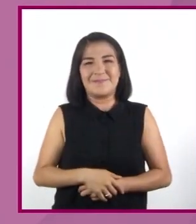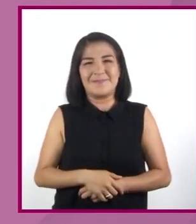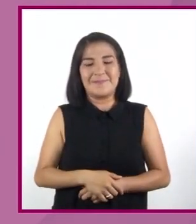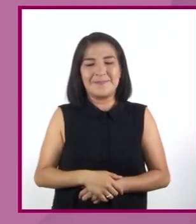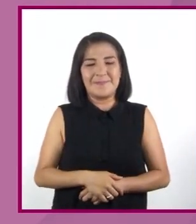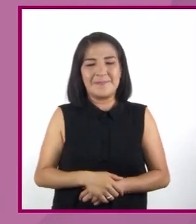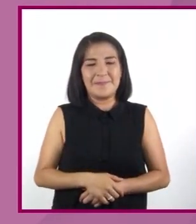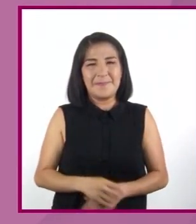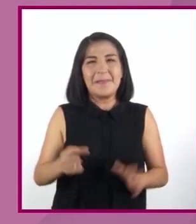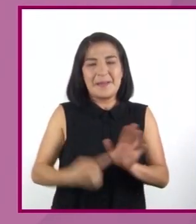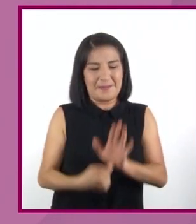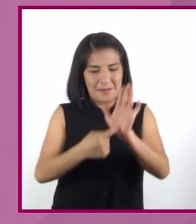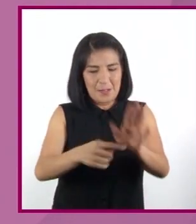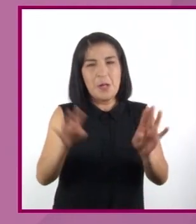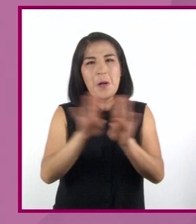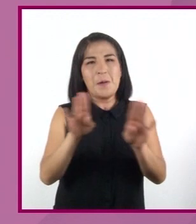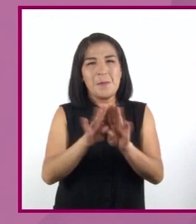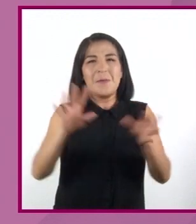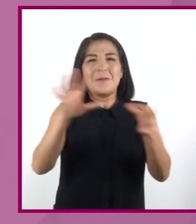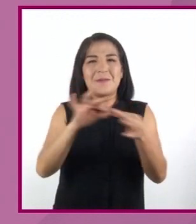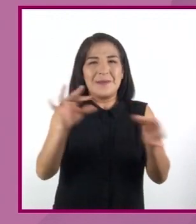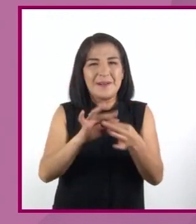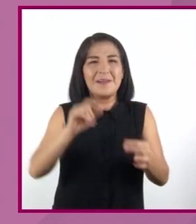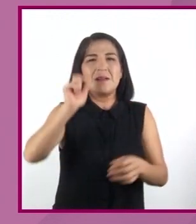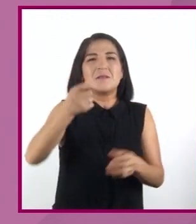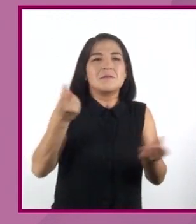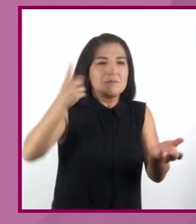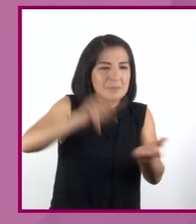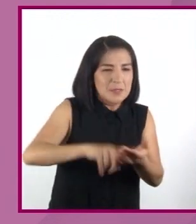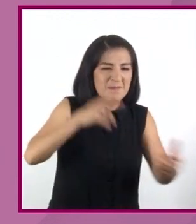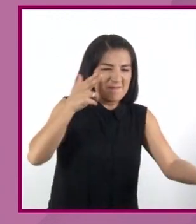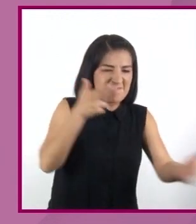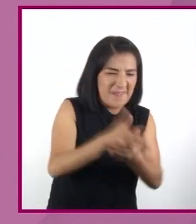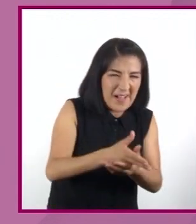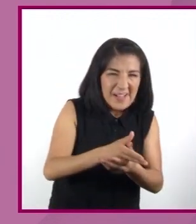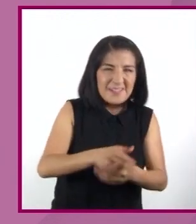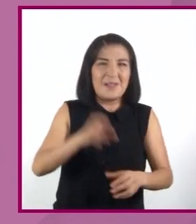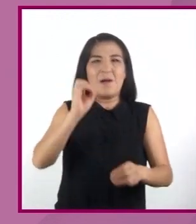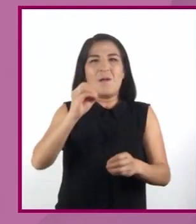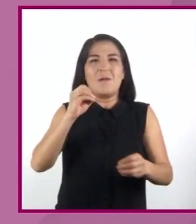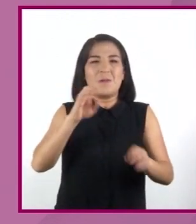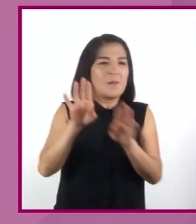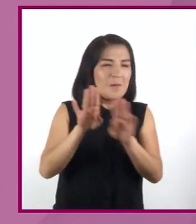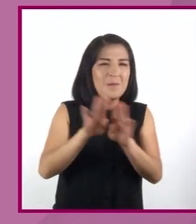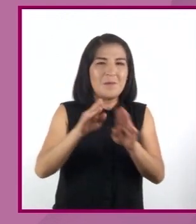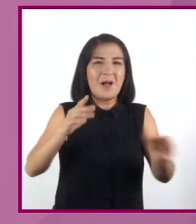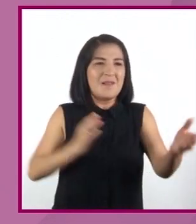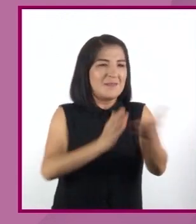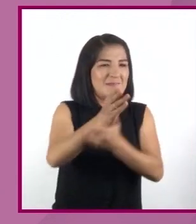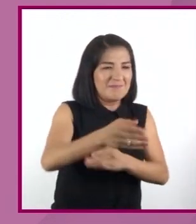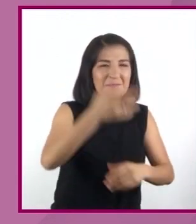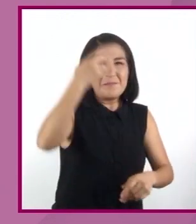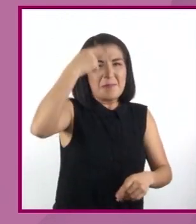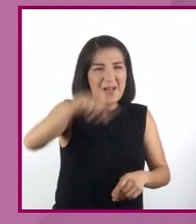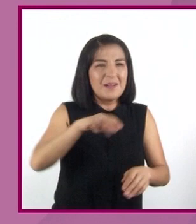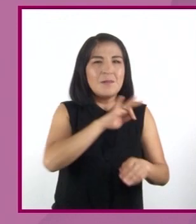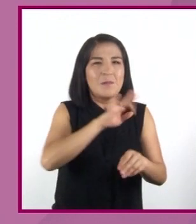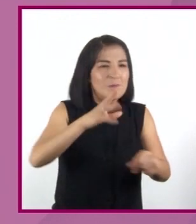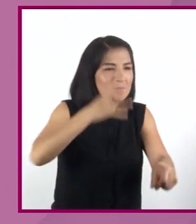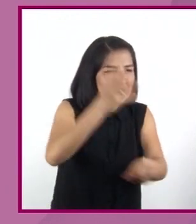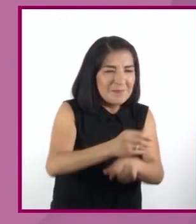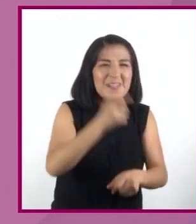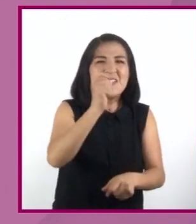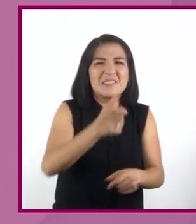La presentación del enigma de un crimen y la construcción de las conjeturas para